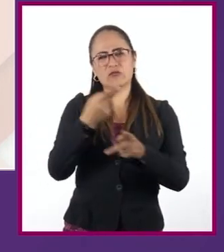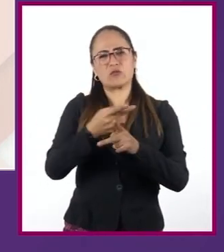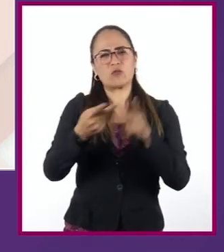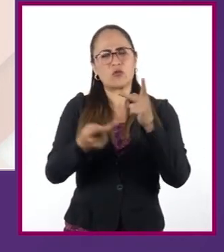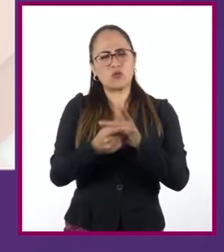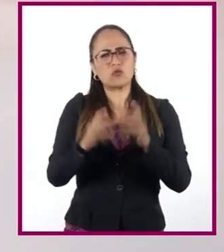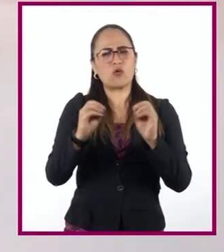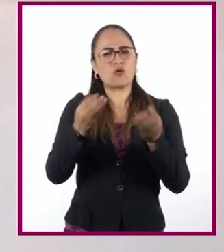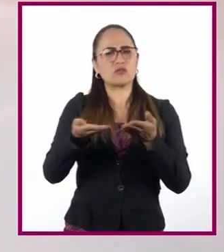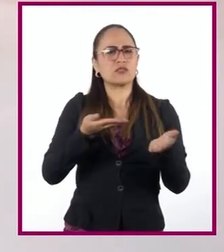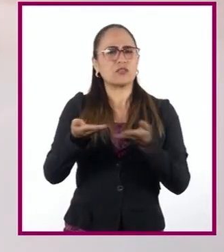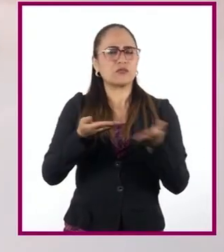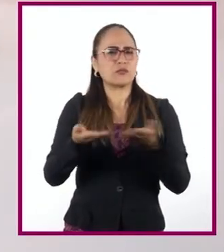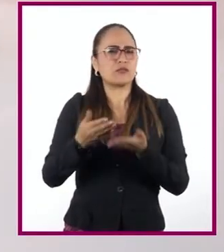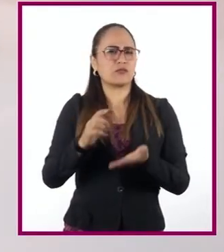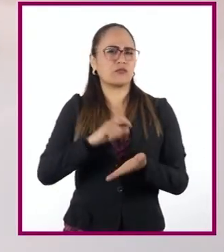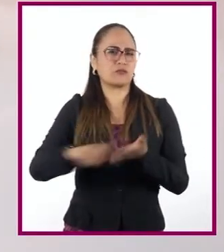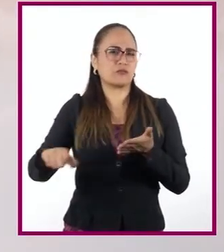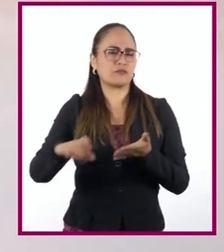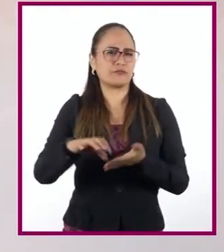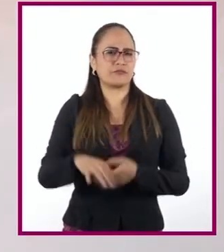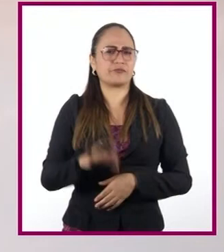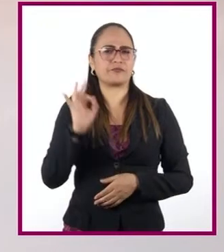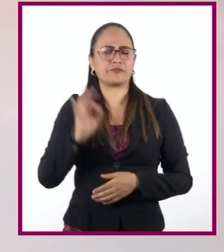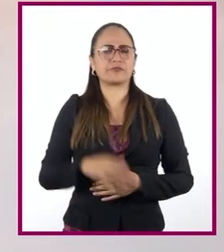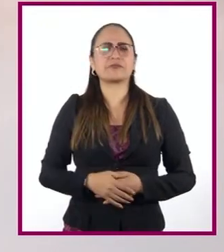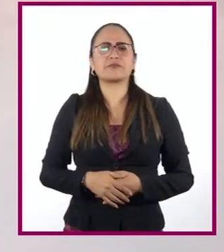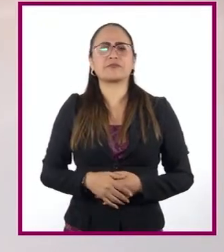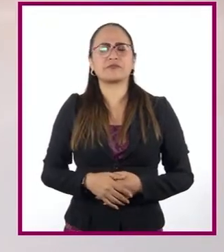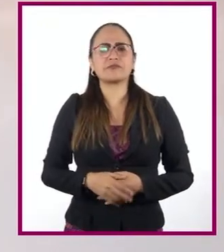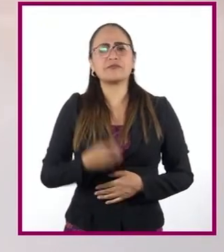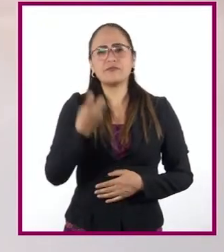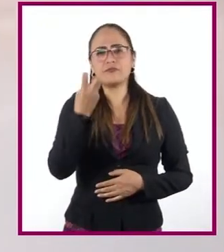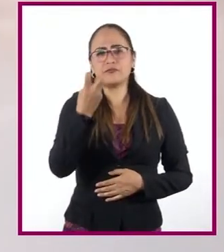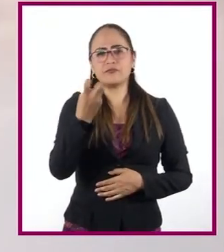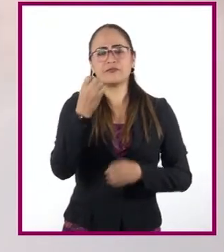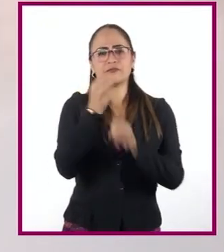o servicio. Esta información